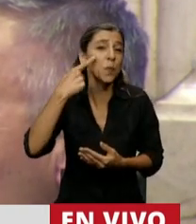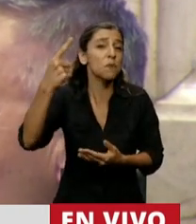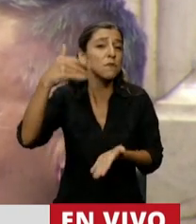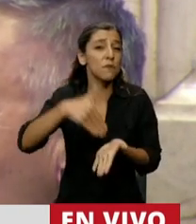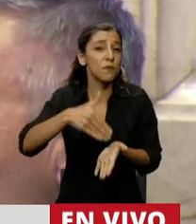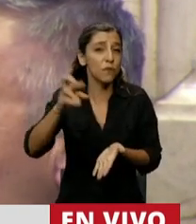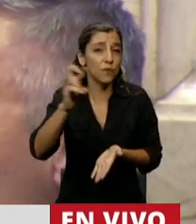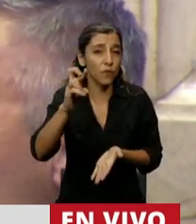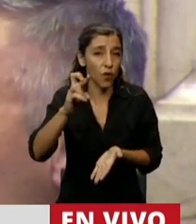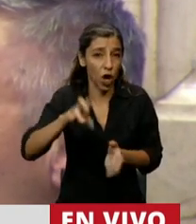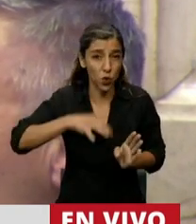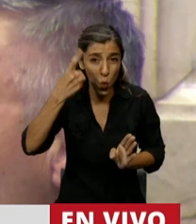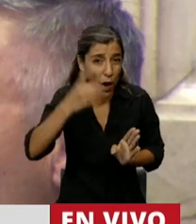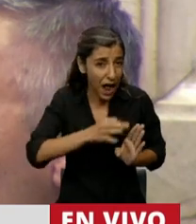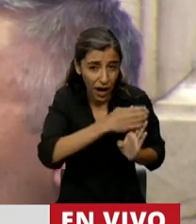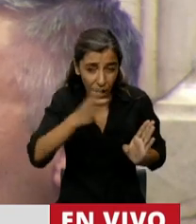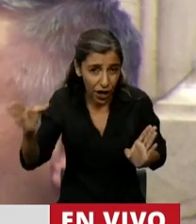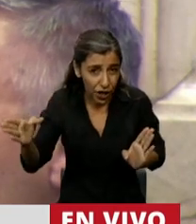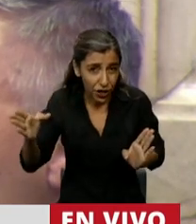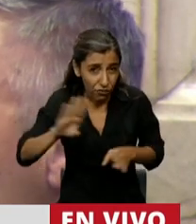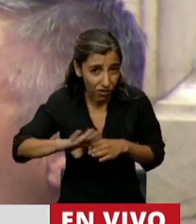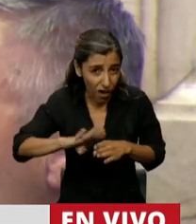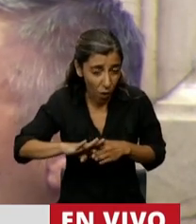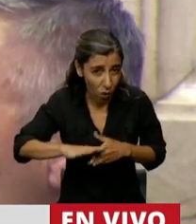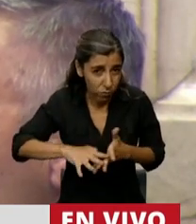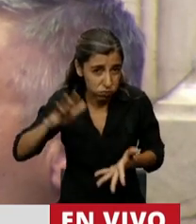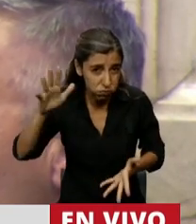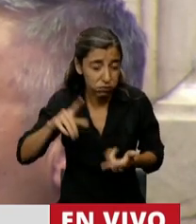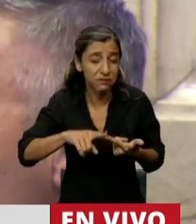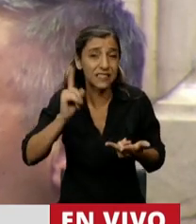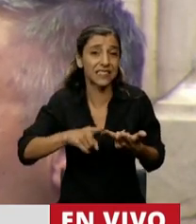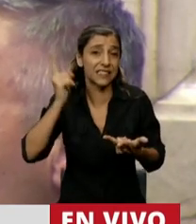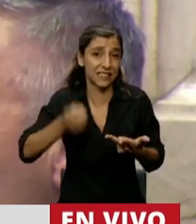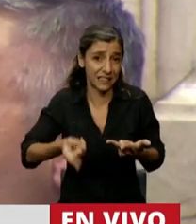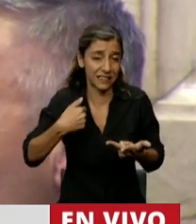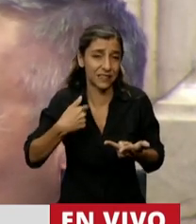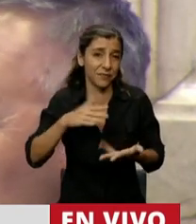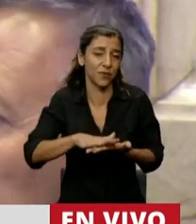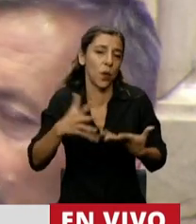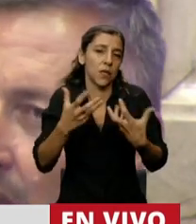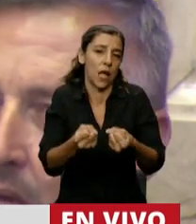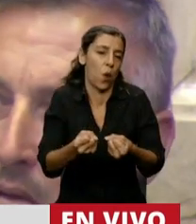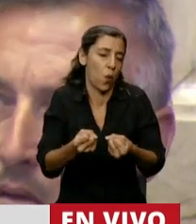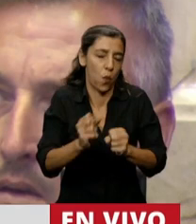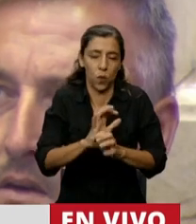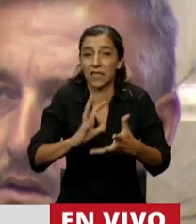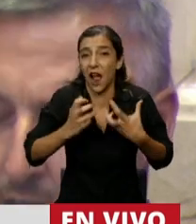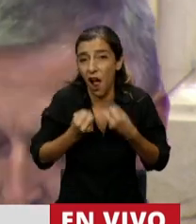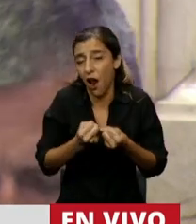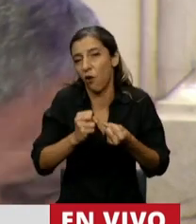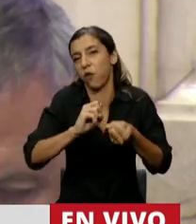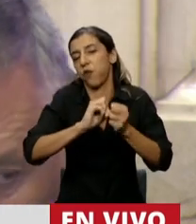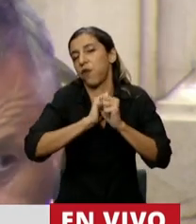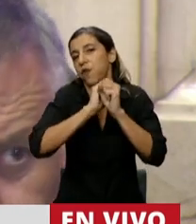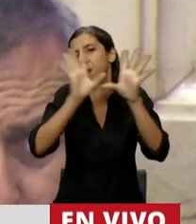21.000 millones de dólares en un año, además del desastre sanitario y además de ser